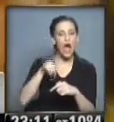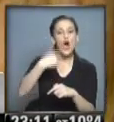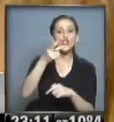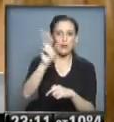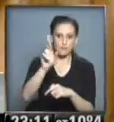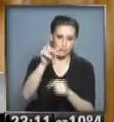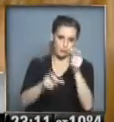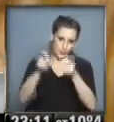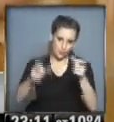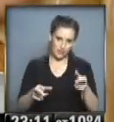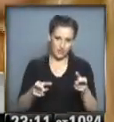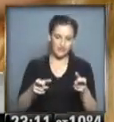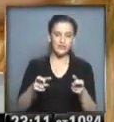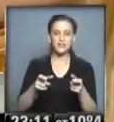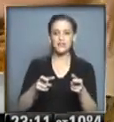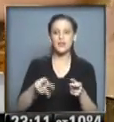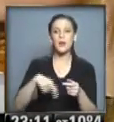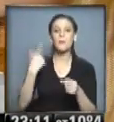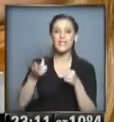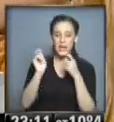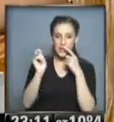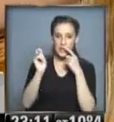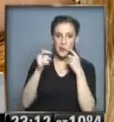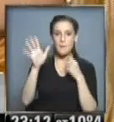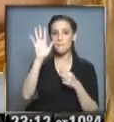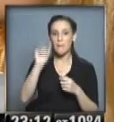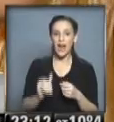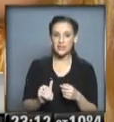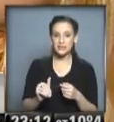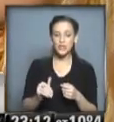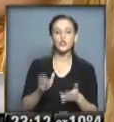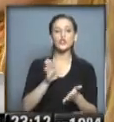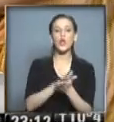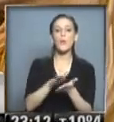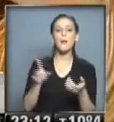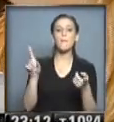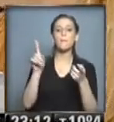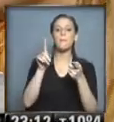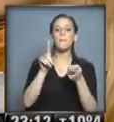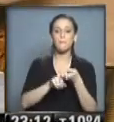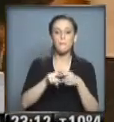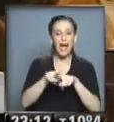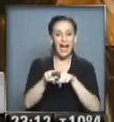el de mañana quién es el martes la pareja de dolores